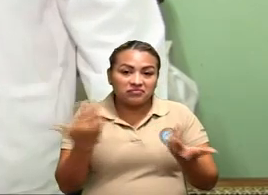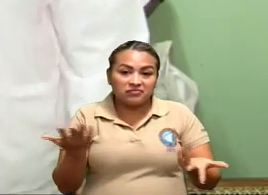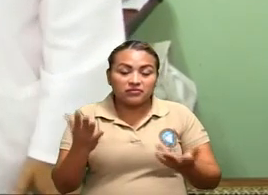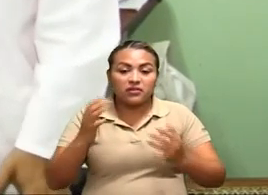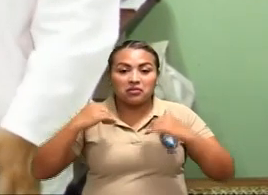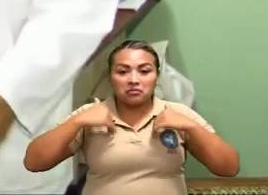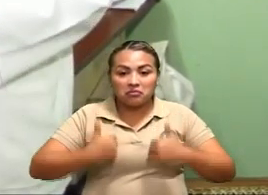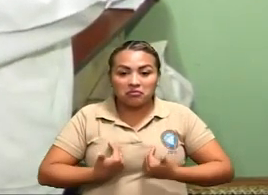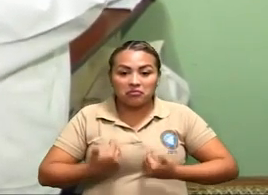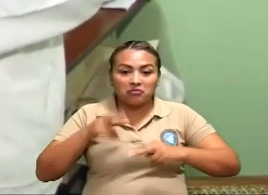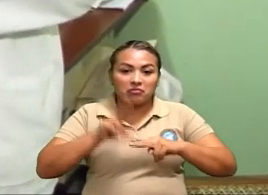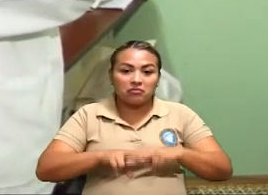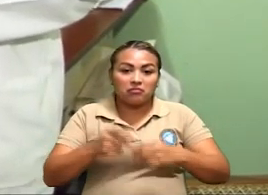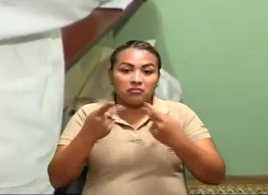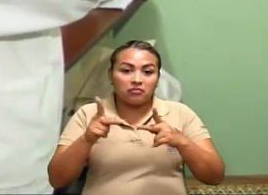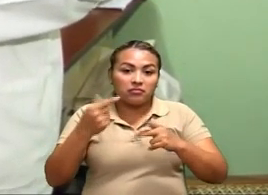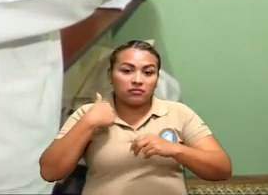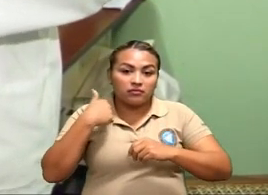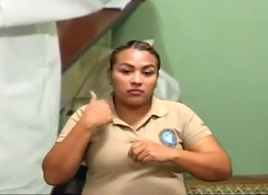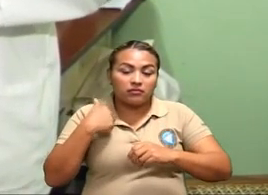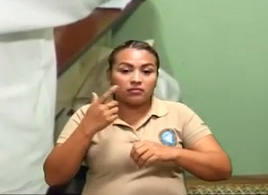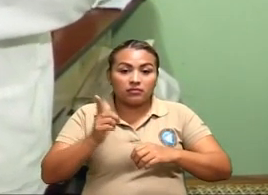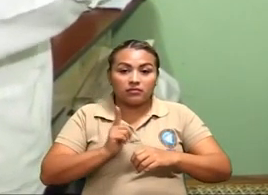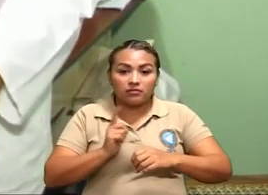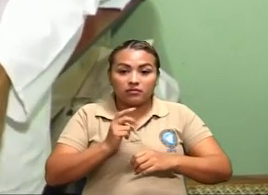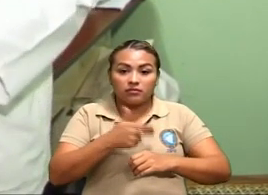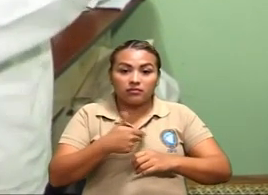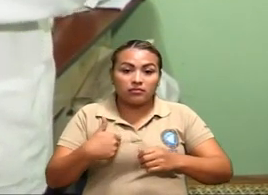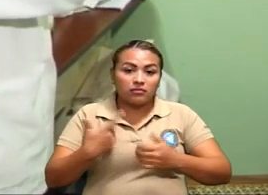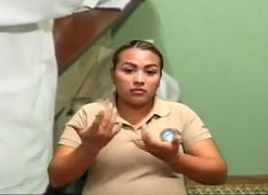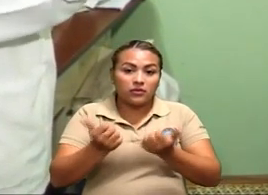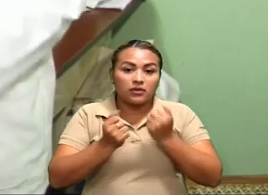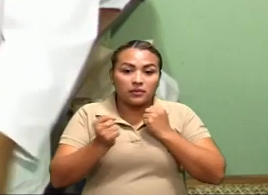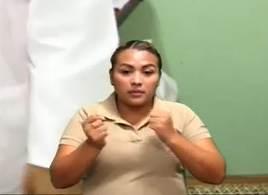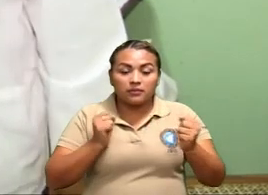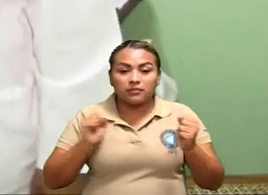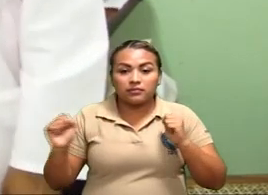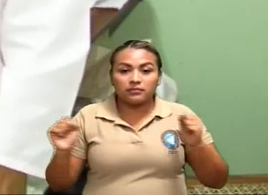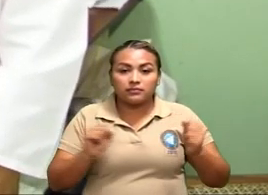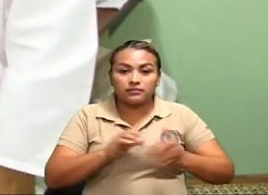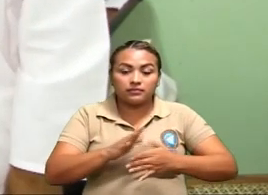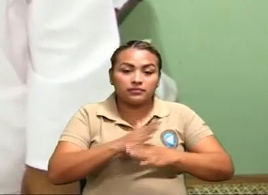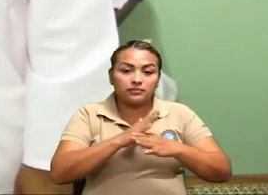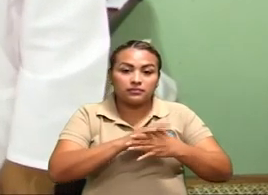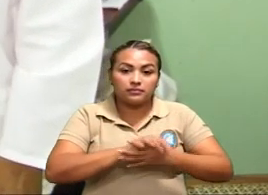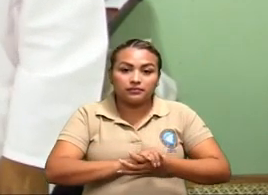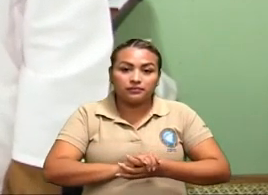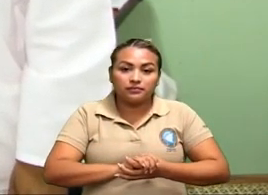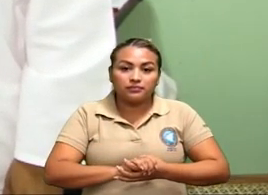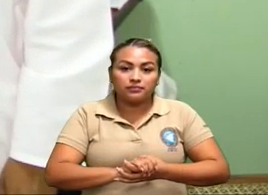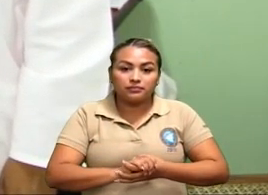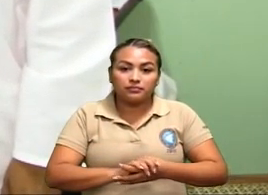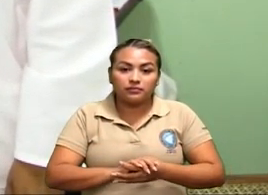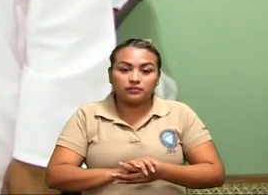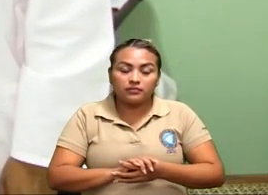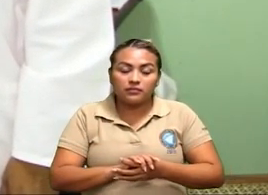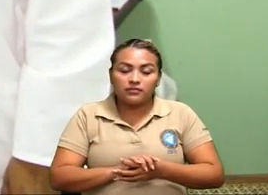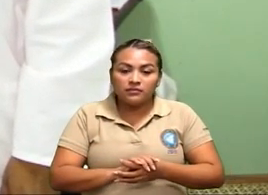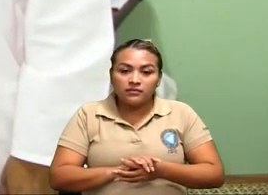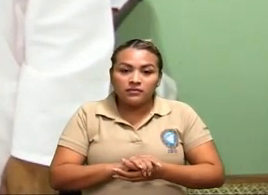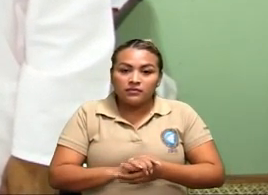cansados de trabajar, pero siempre tenemos que sacar el tiempo de hacer un ejercicio y quemar las calorías que ingerimos. Usted me decía algo muy